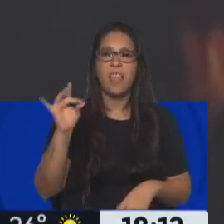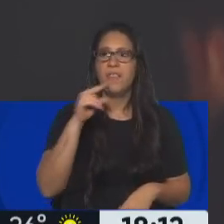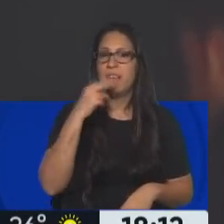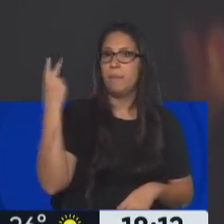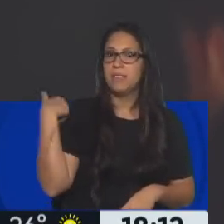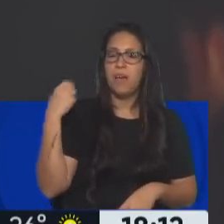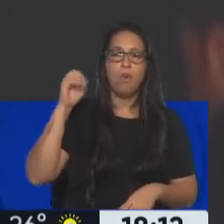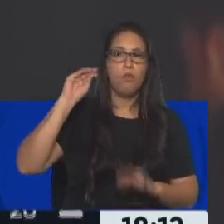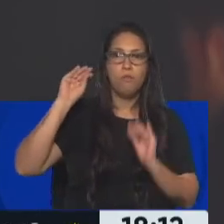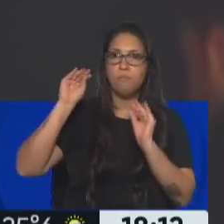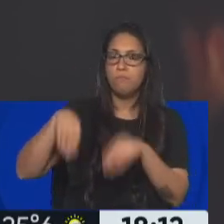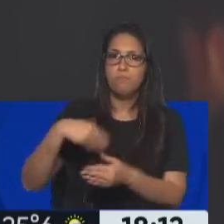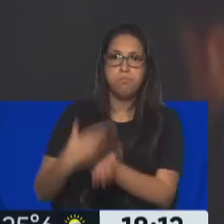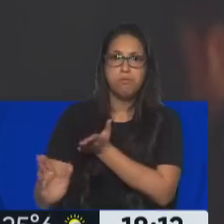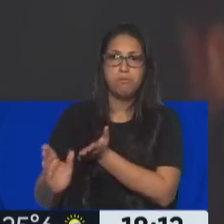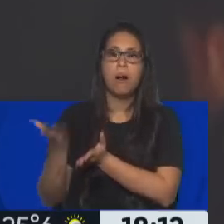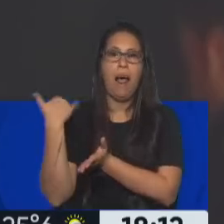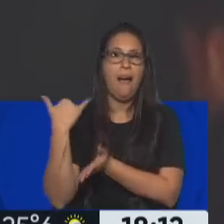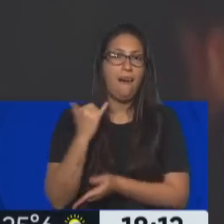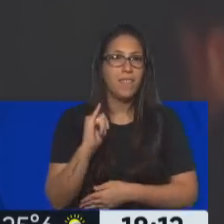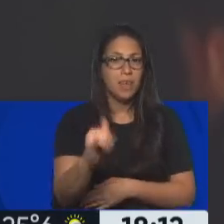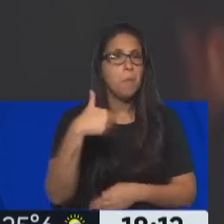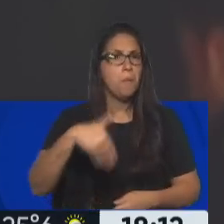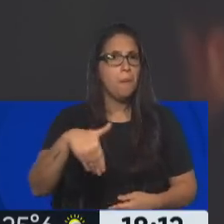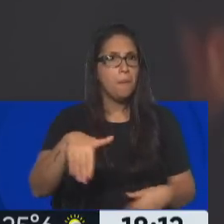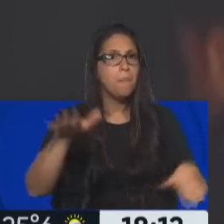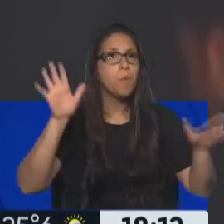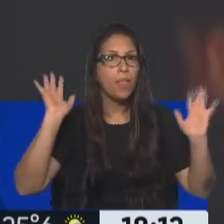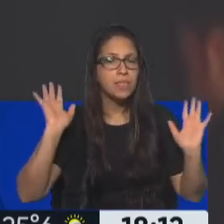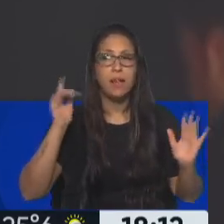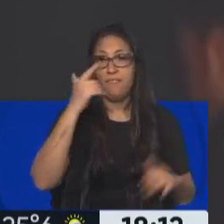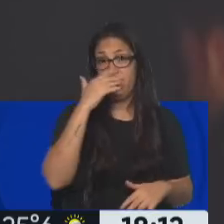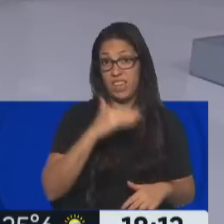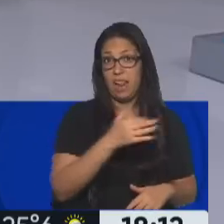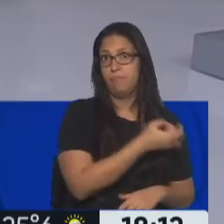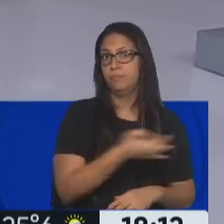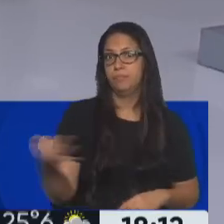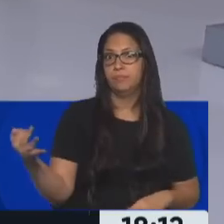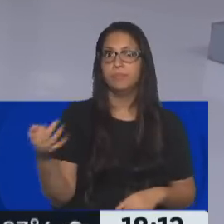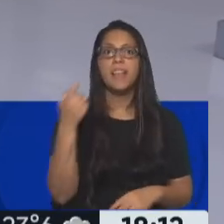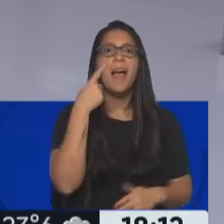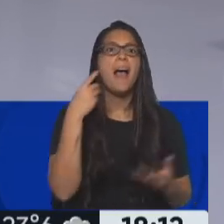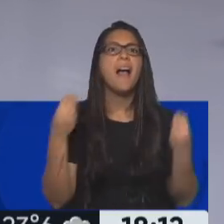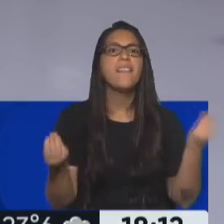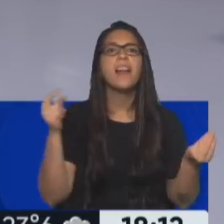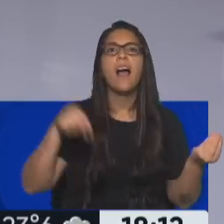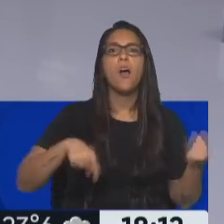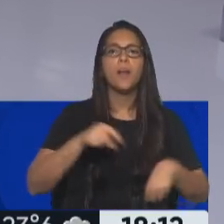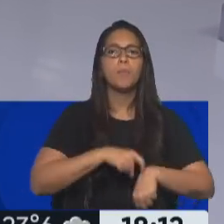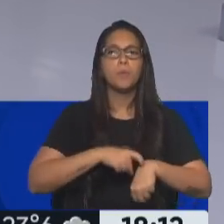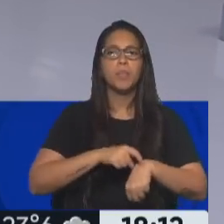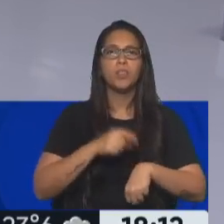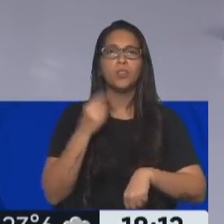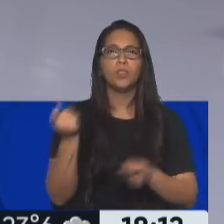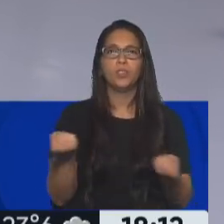habíamos anticipado que podía suceder y finalmente sucedió. Pero veamos, Leticia, si te parece, de qué manera está controlado este